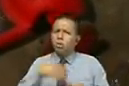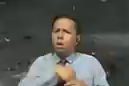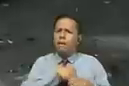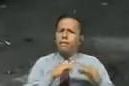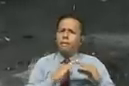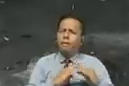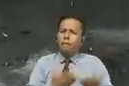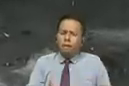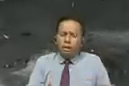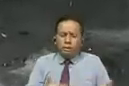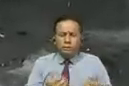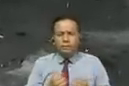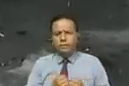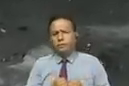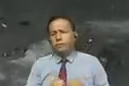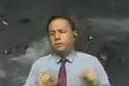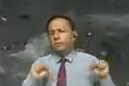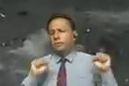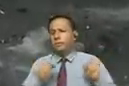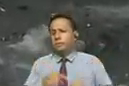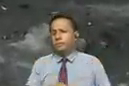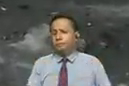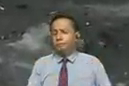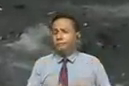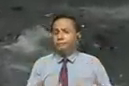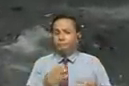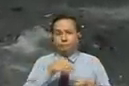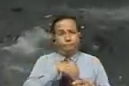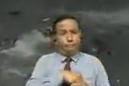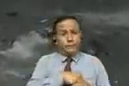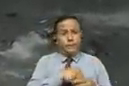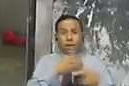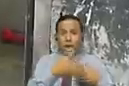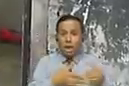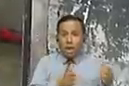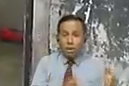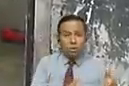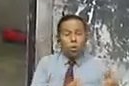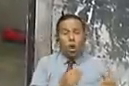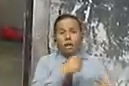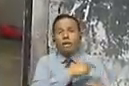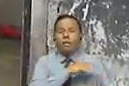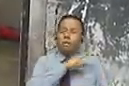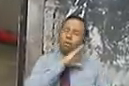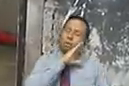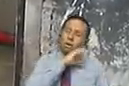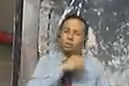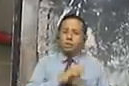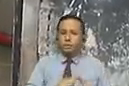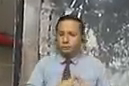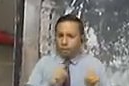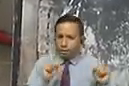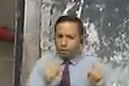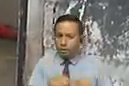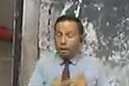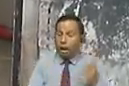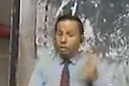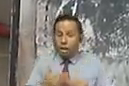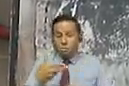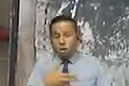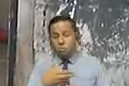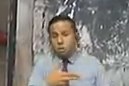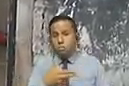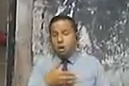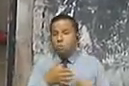fortuna en esos instantes no se encontraban en la sala del inmueble. De lo contrario, las crónicas narrarían una historia con